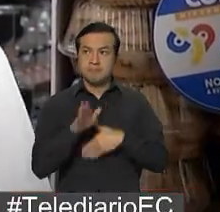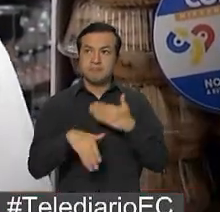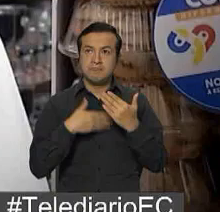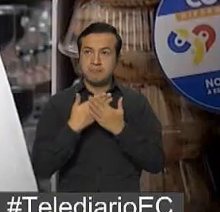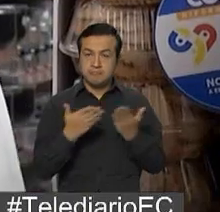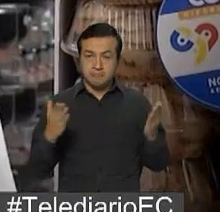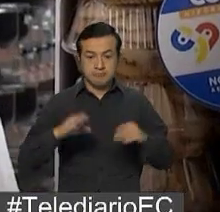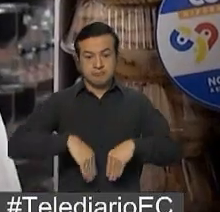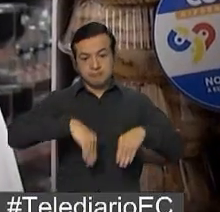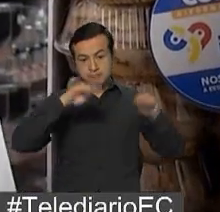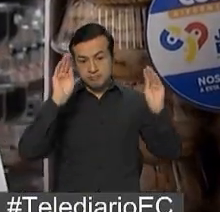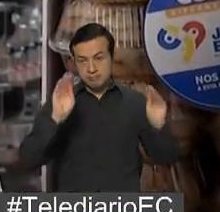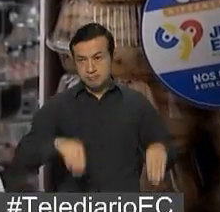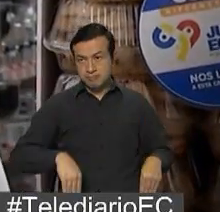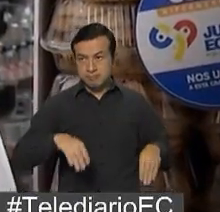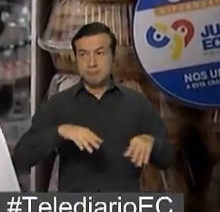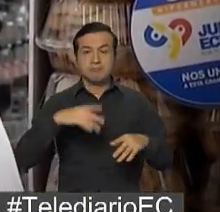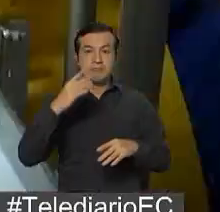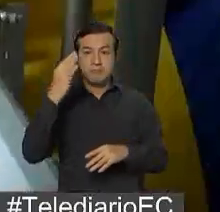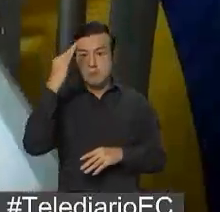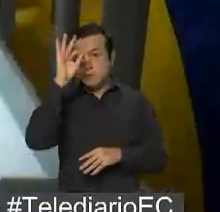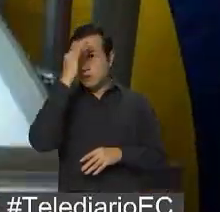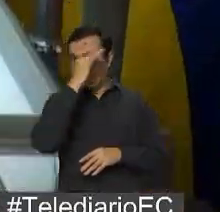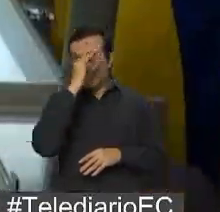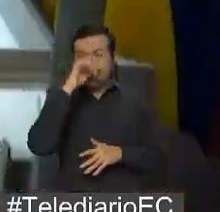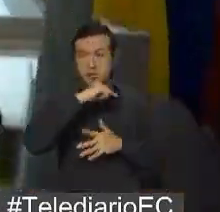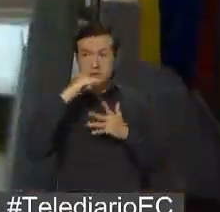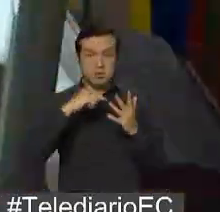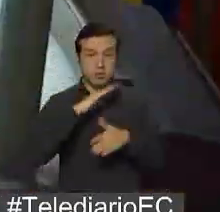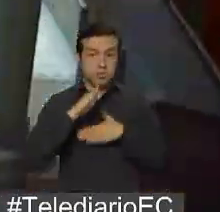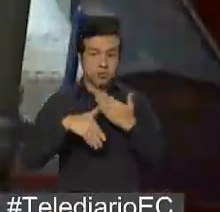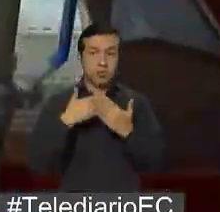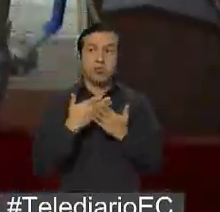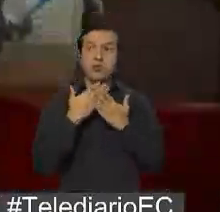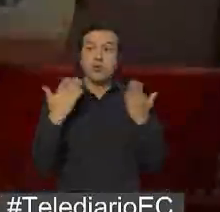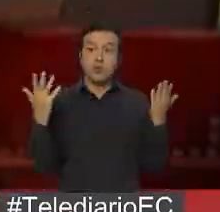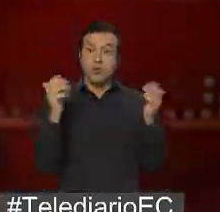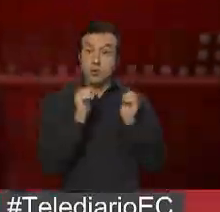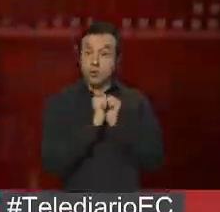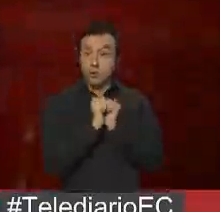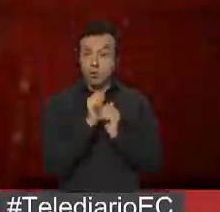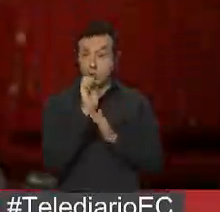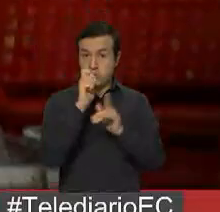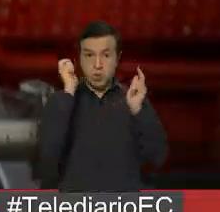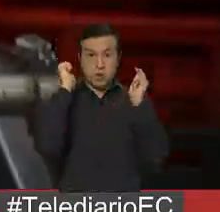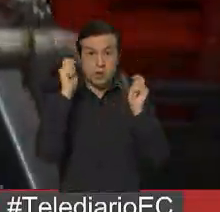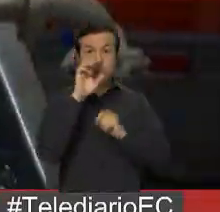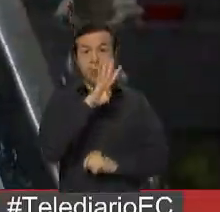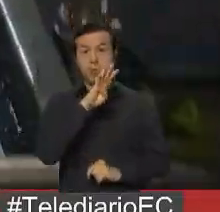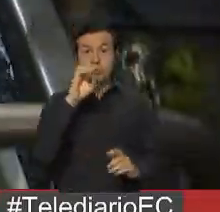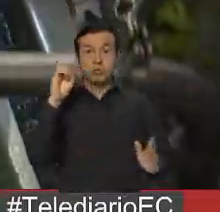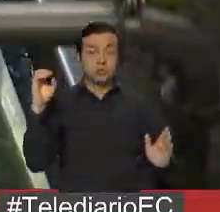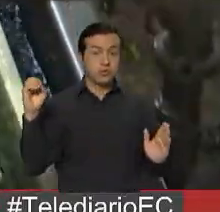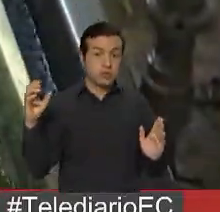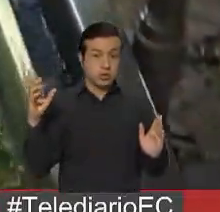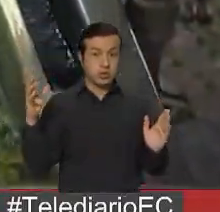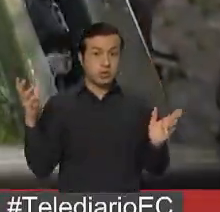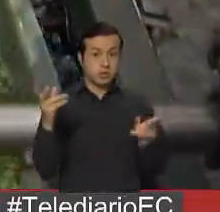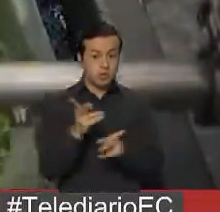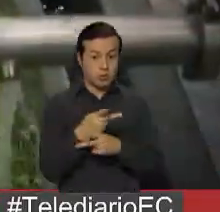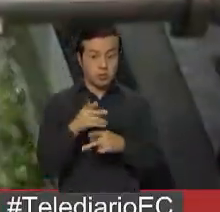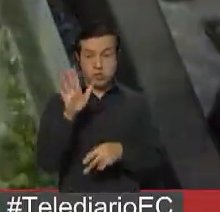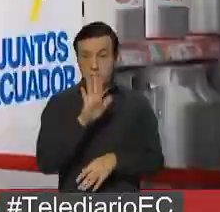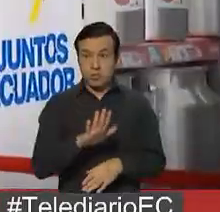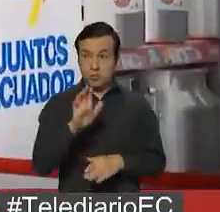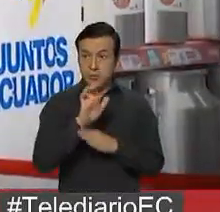era el sector de cosme de cosméticos a través de la campaña juntos de ecuador- más de 400 unidades productivas a nivel